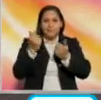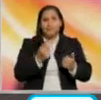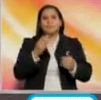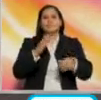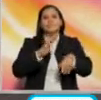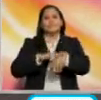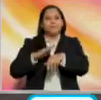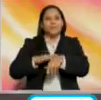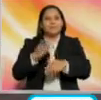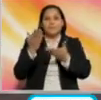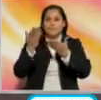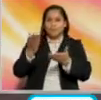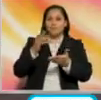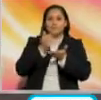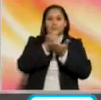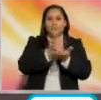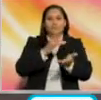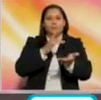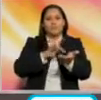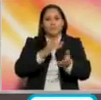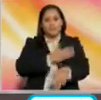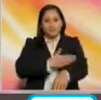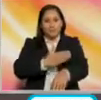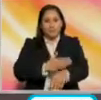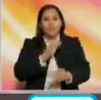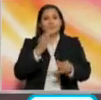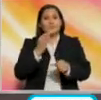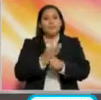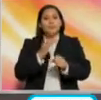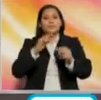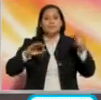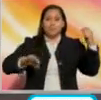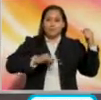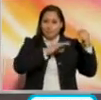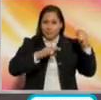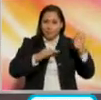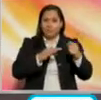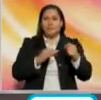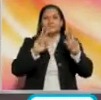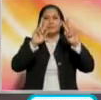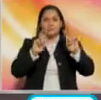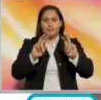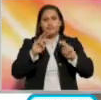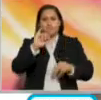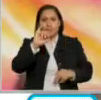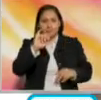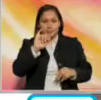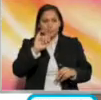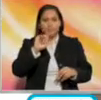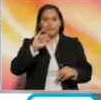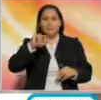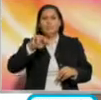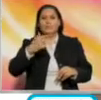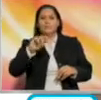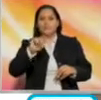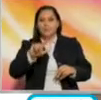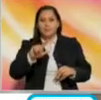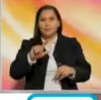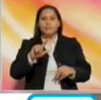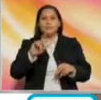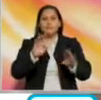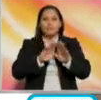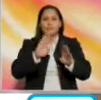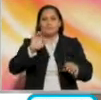donde participa acá nuestro compañero. Y ahorita nos van a interpretar el sencillo que están promoviendo. Ajá, es el single, es una versión de Bachman